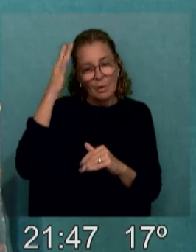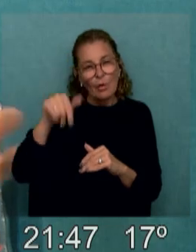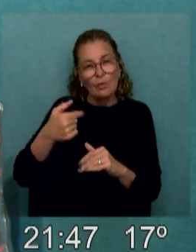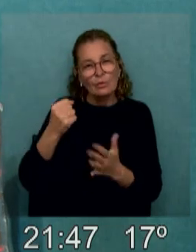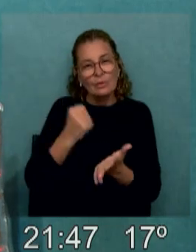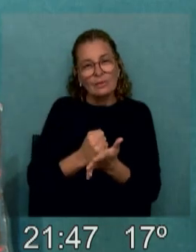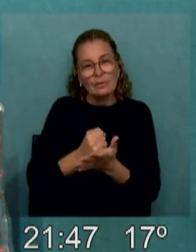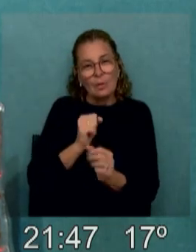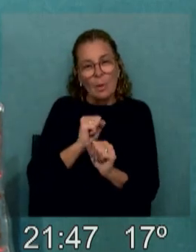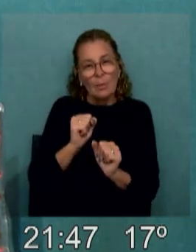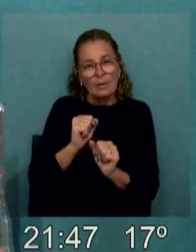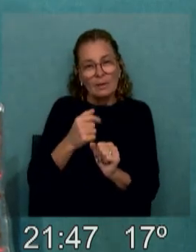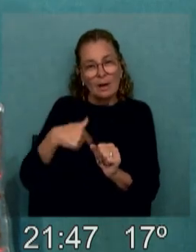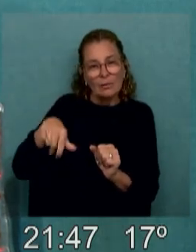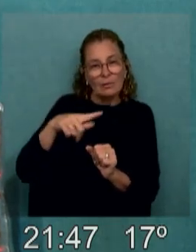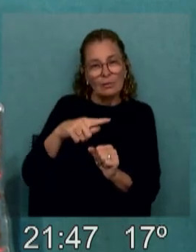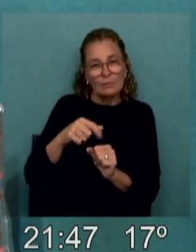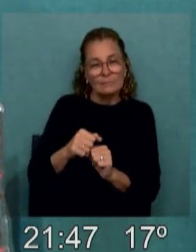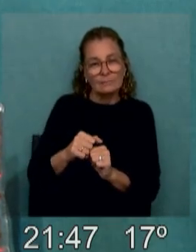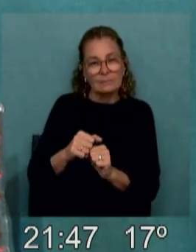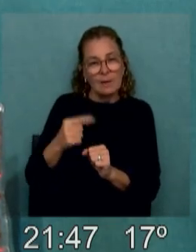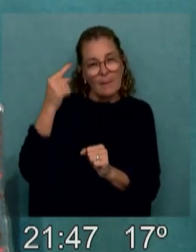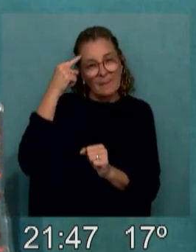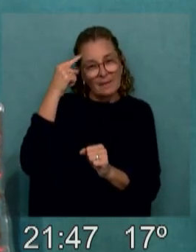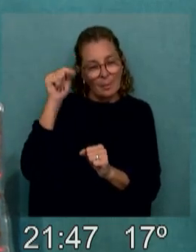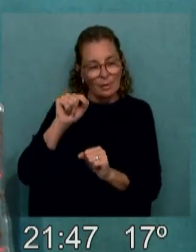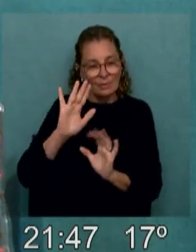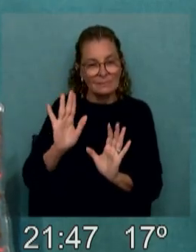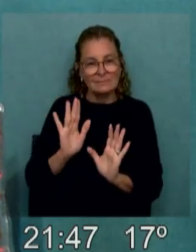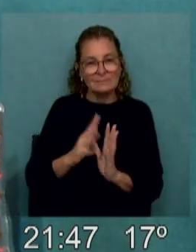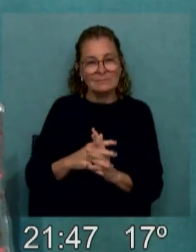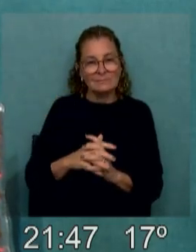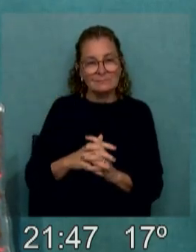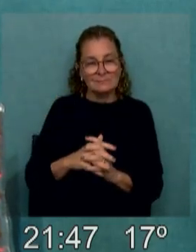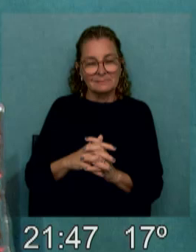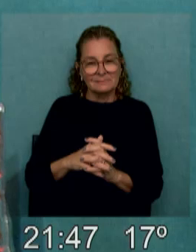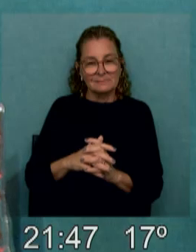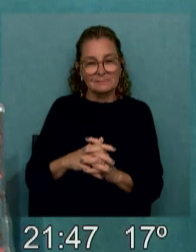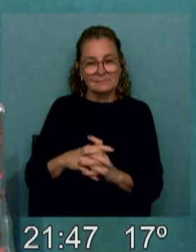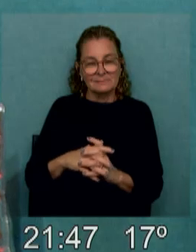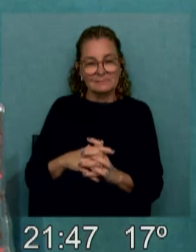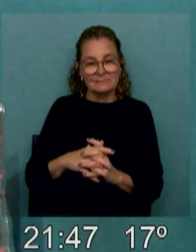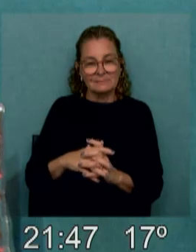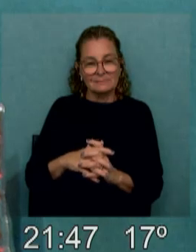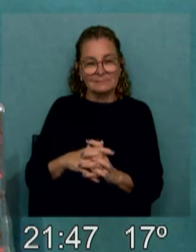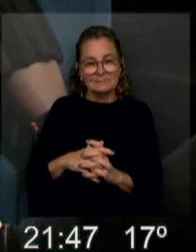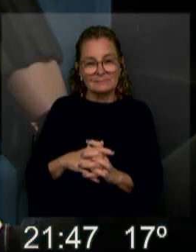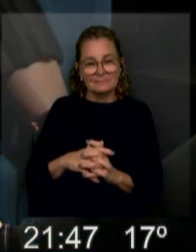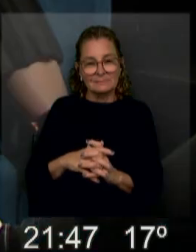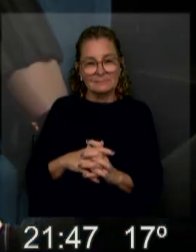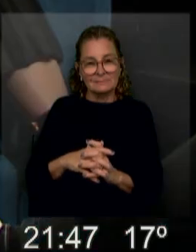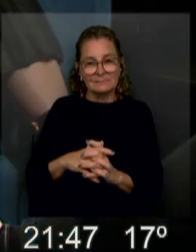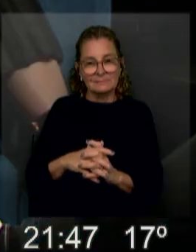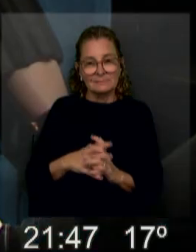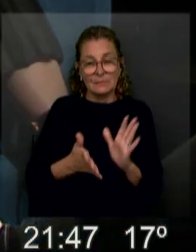sello no lo hubiera puesto con nosotros. No, pensamos que eso no sigue siendo así. Tal cual. Genial. Chiquilines, tenemos